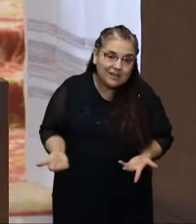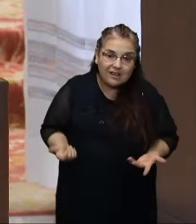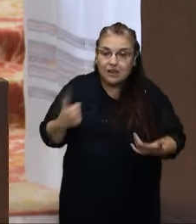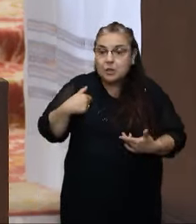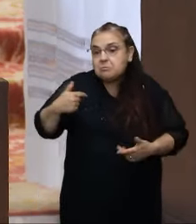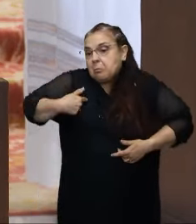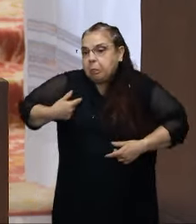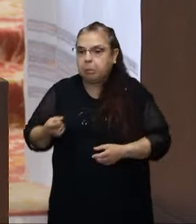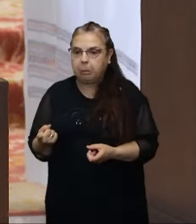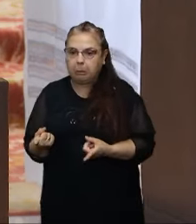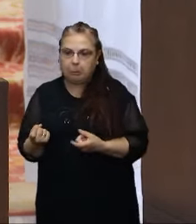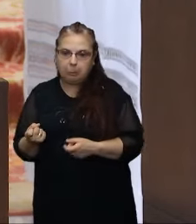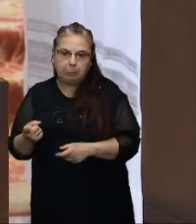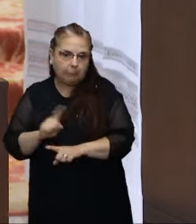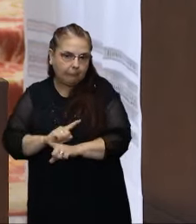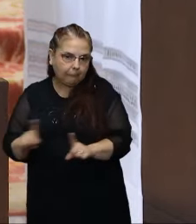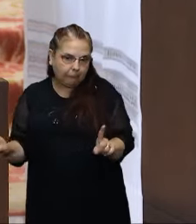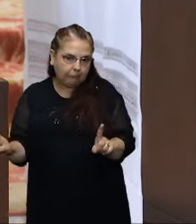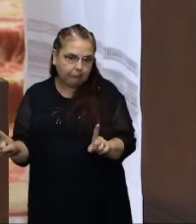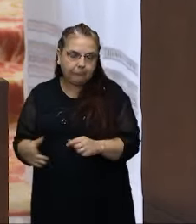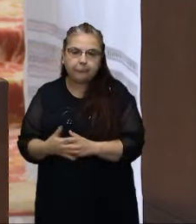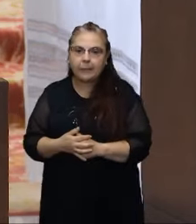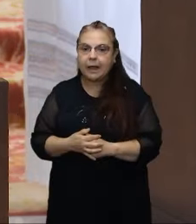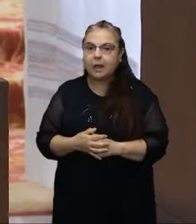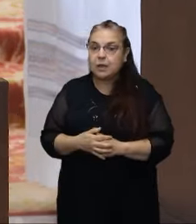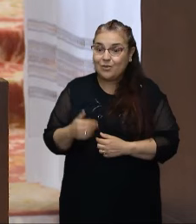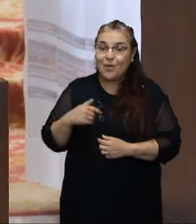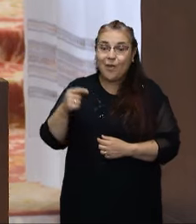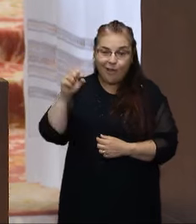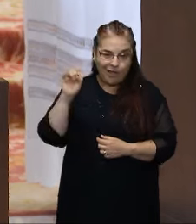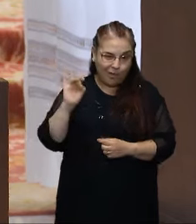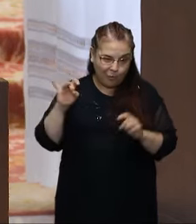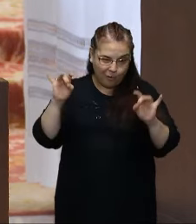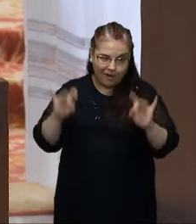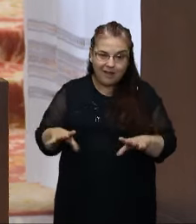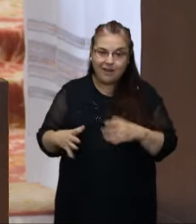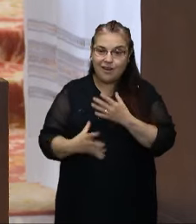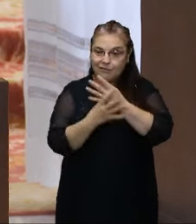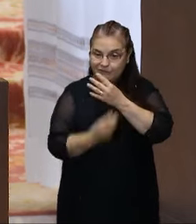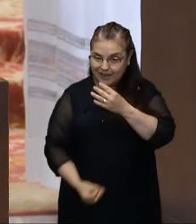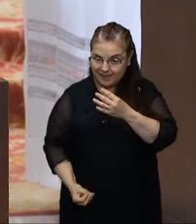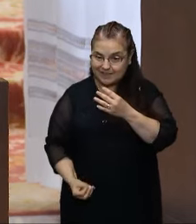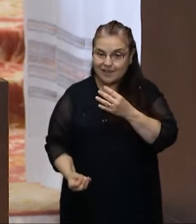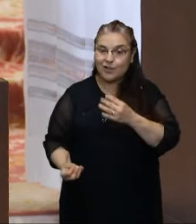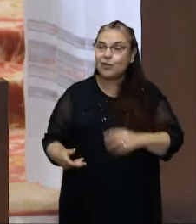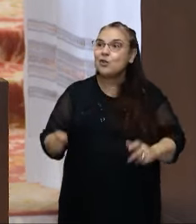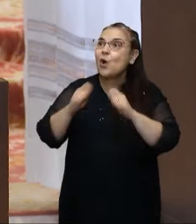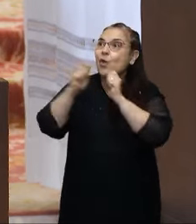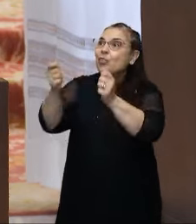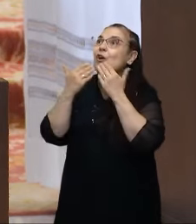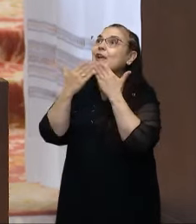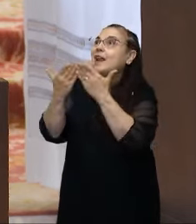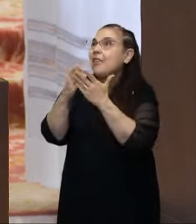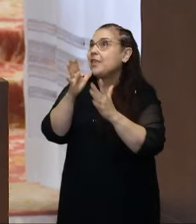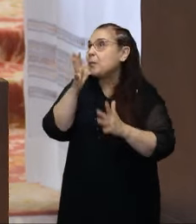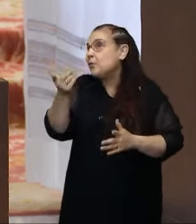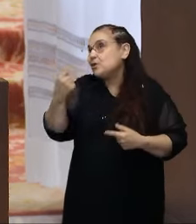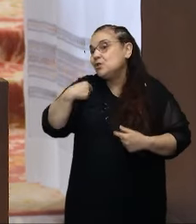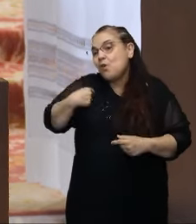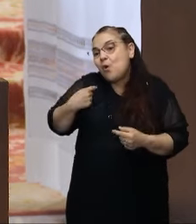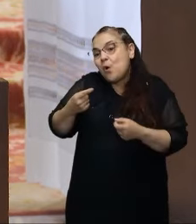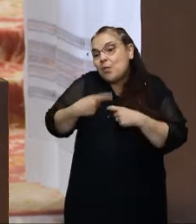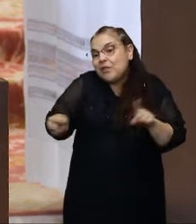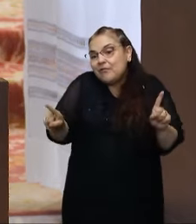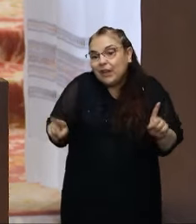ellos no, como el fariseo de la parábola. Te doy gracias, Señor, porque no soy como los demás, ni como